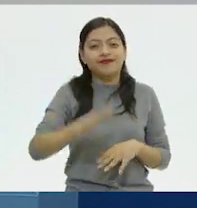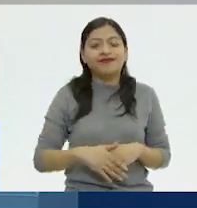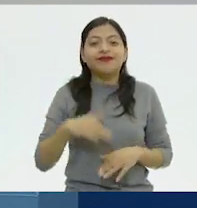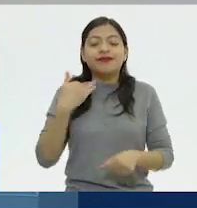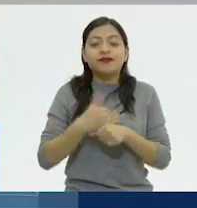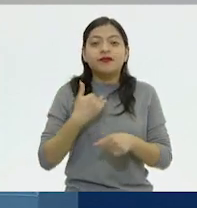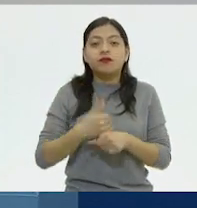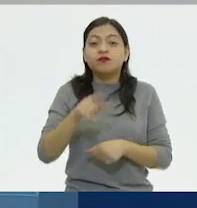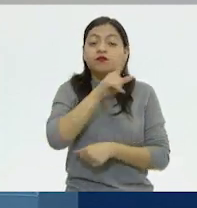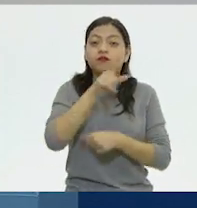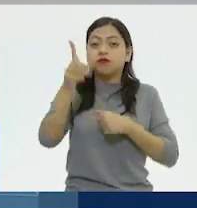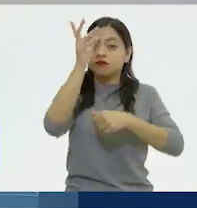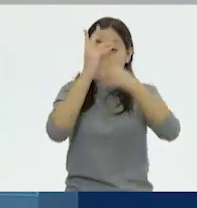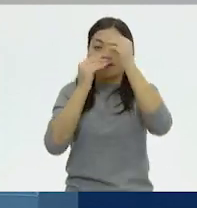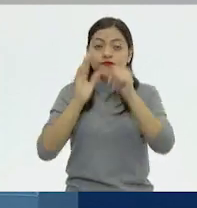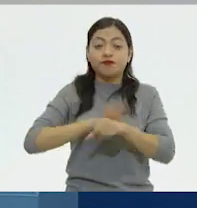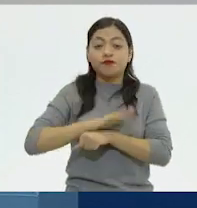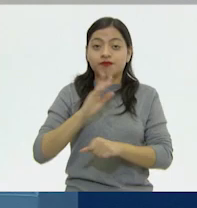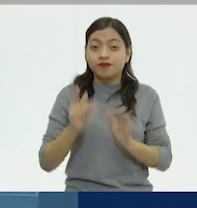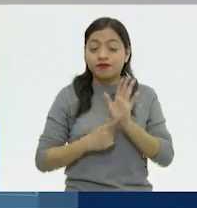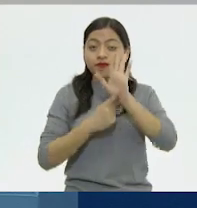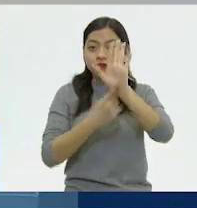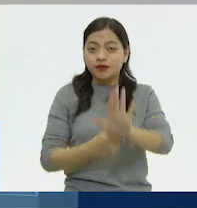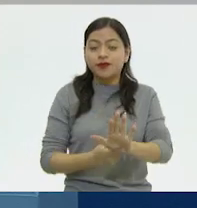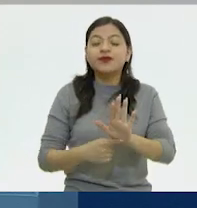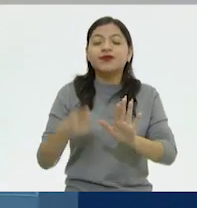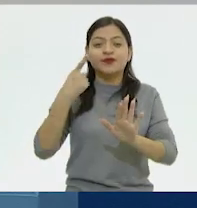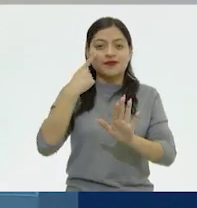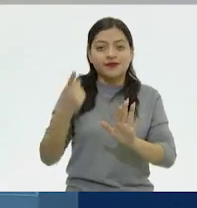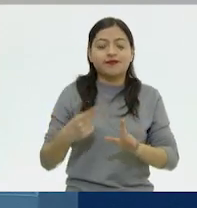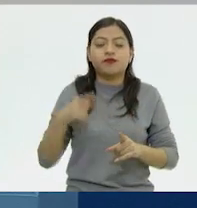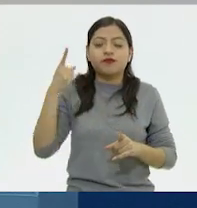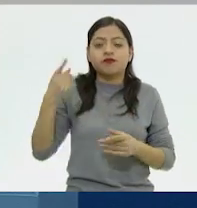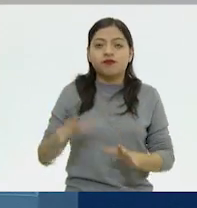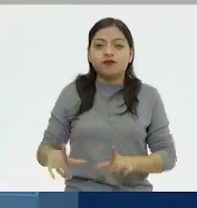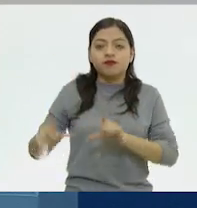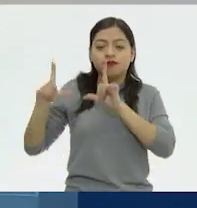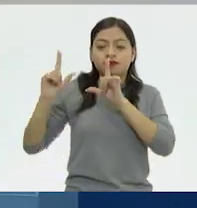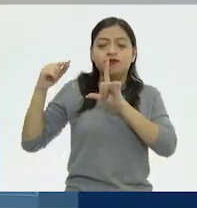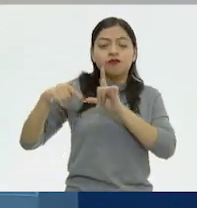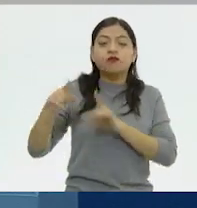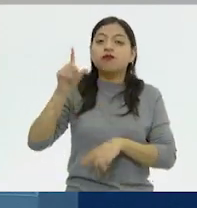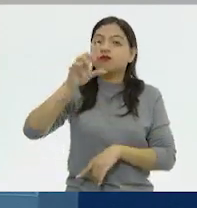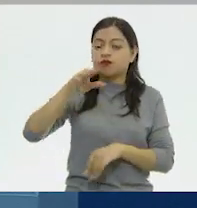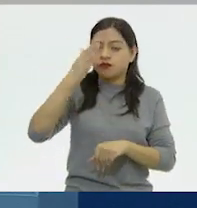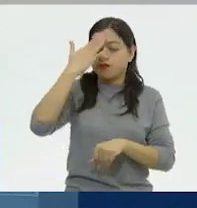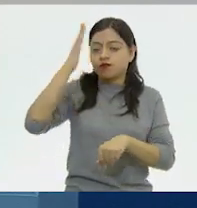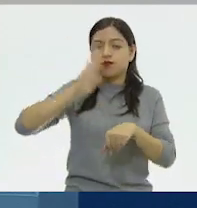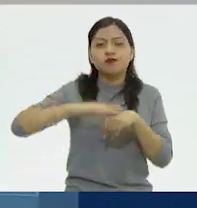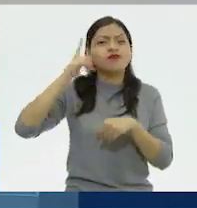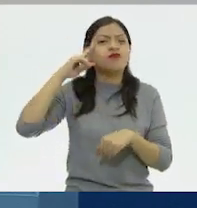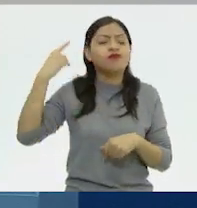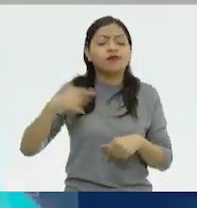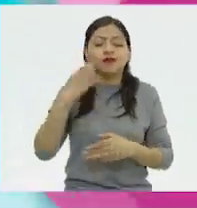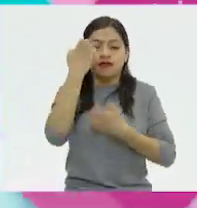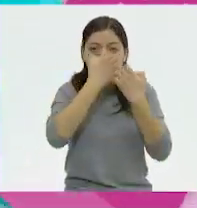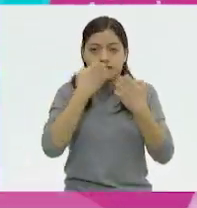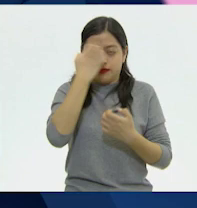acabar de reforzar este tema, les mostraré el siguiente esquema sobre algunos aspectos que debemos de considerar al realizar un